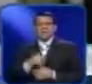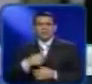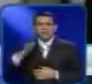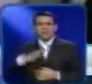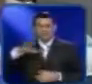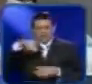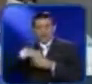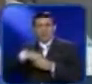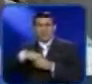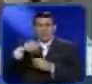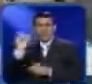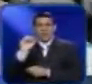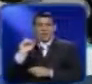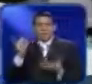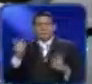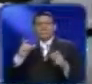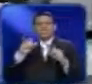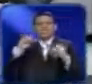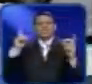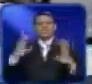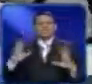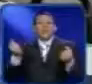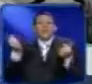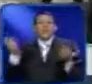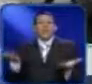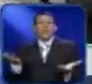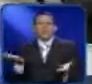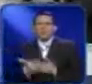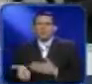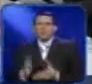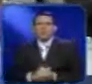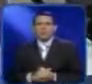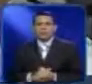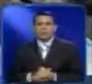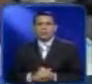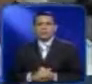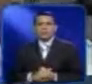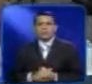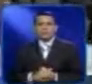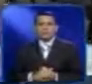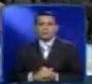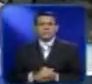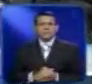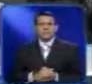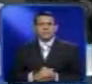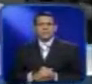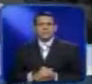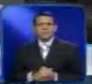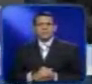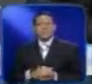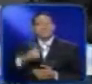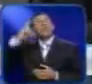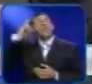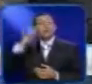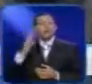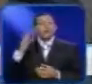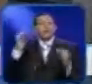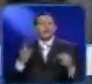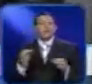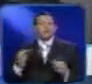estábamos dentro de la guagua. ¿Qué los salvó? Bueno, primero que nada, pues, la cobertura de Dios que nosotros siempre,